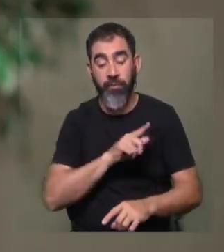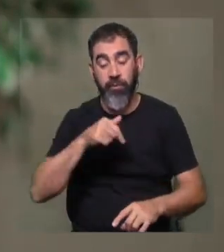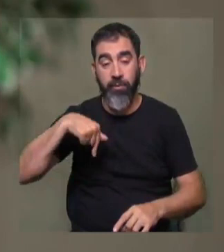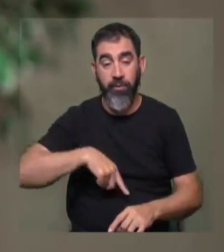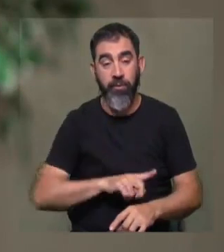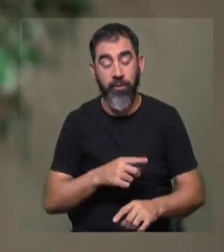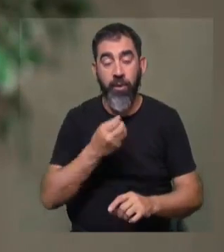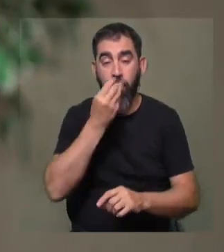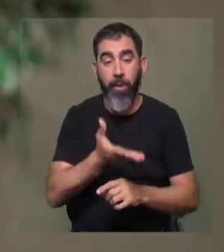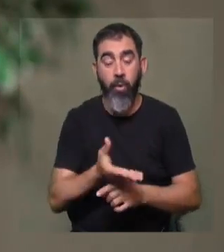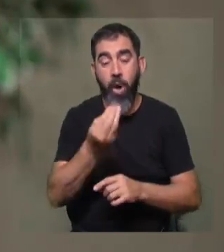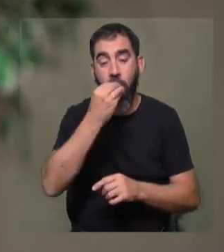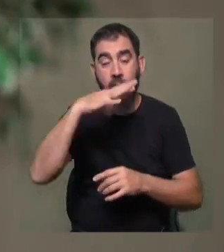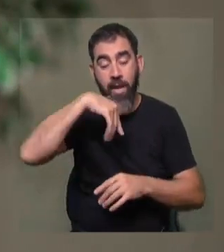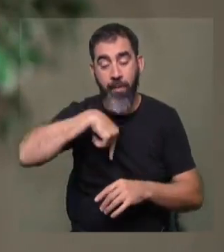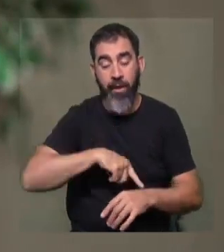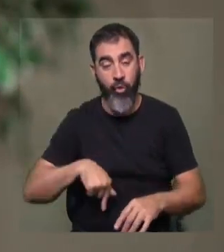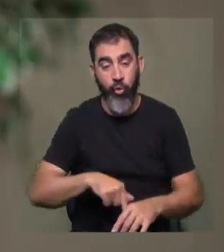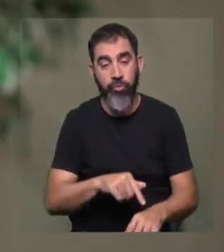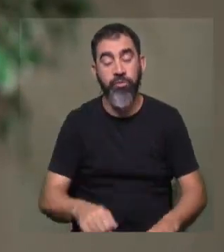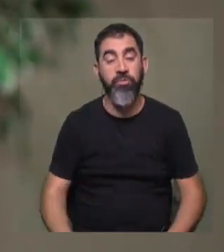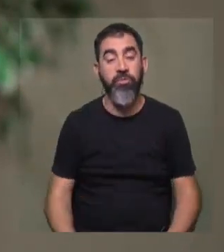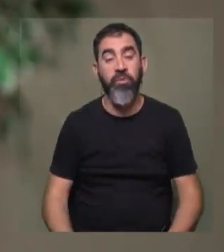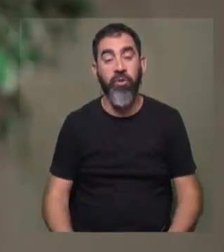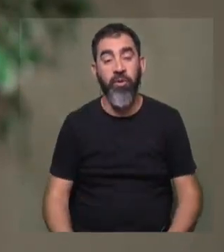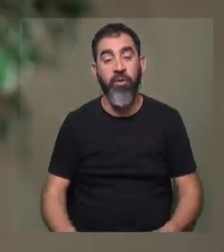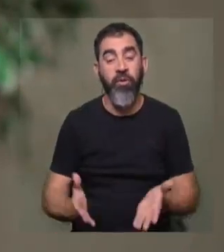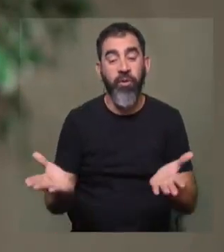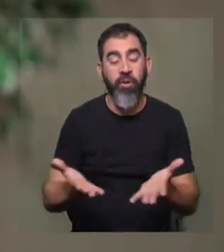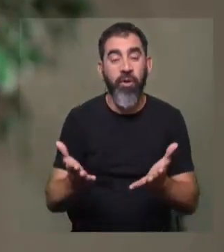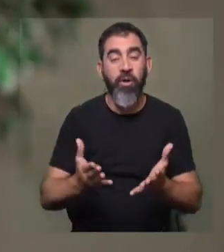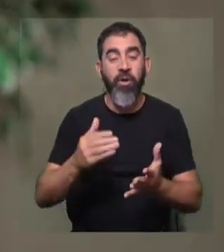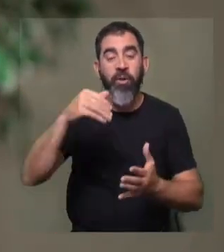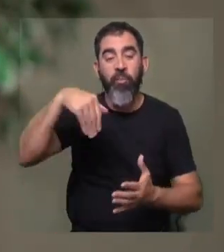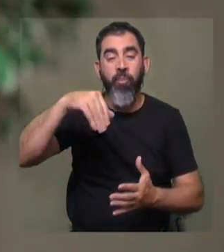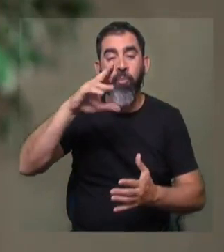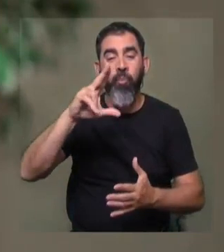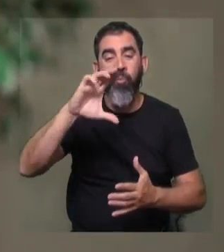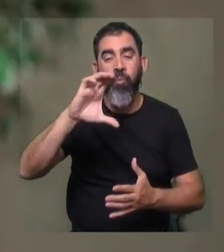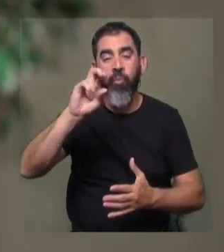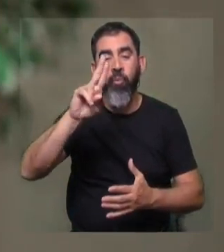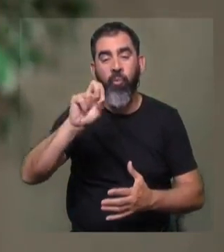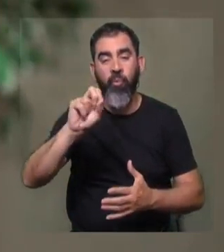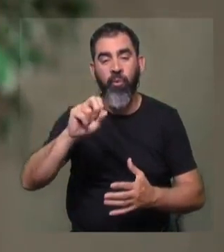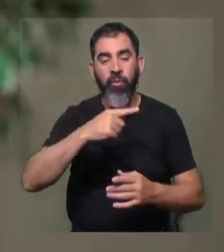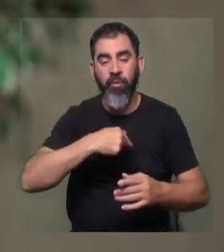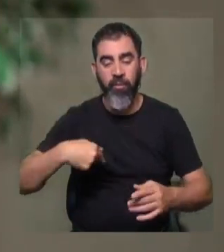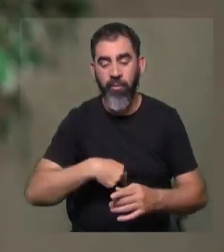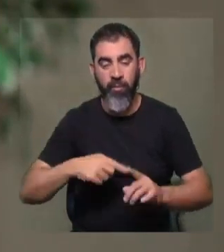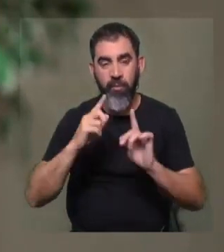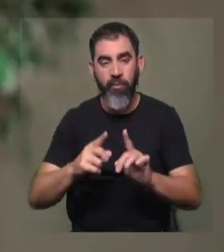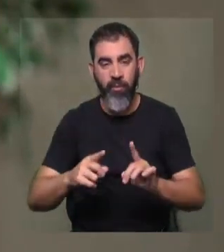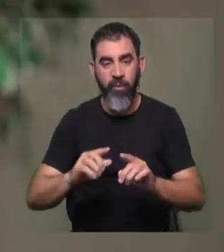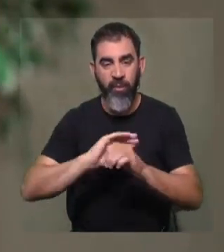intestinal, colabora en digerir los alimentos y estimula la secreción de mucus por las células que están en el epitelio